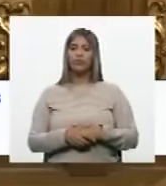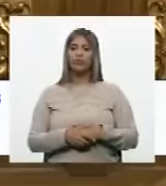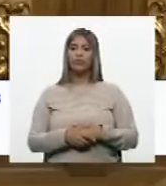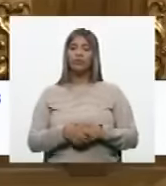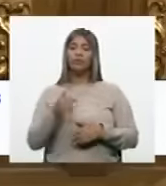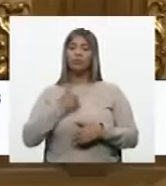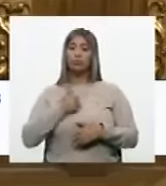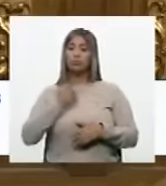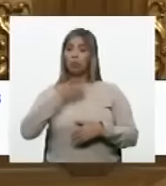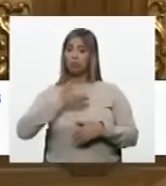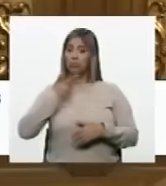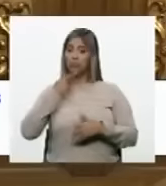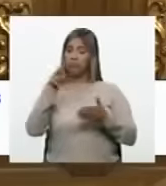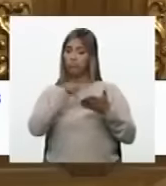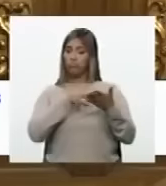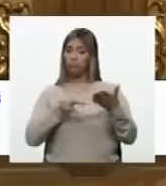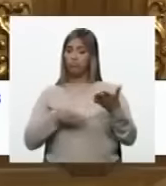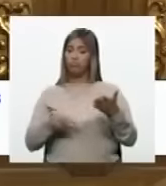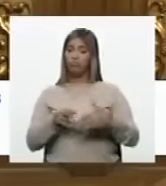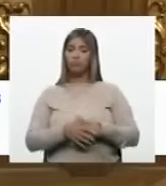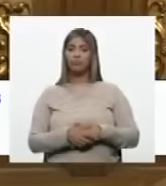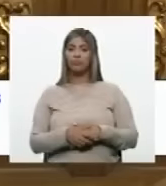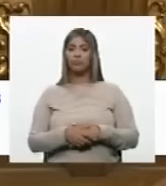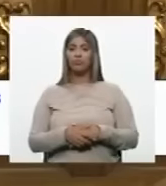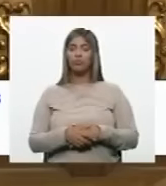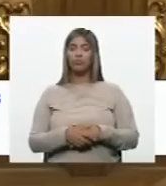voy a atreverme a leer algo